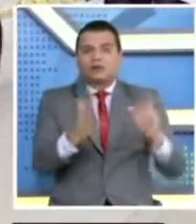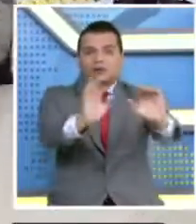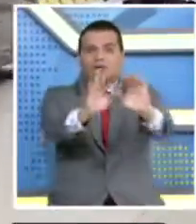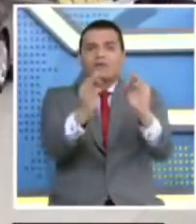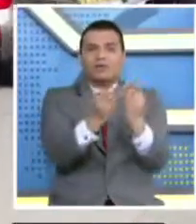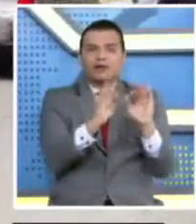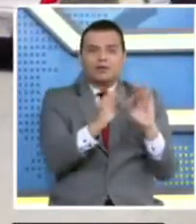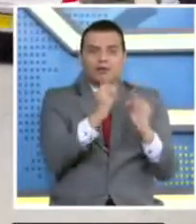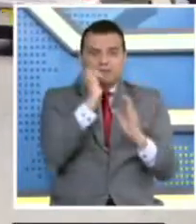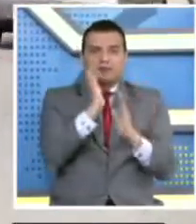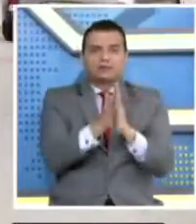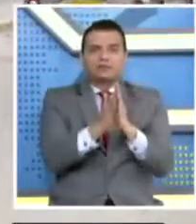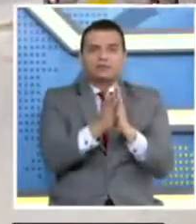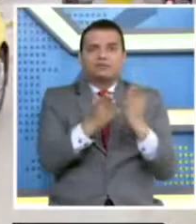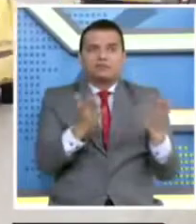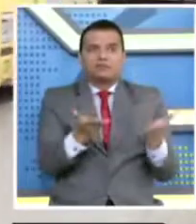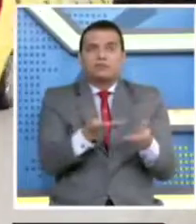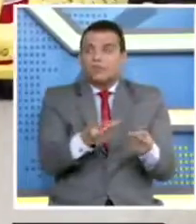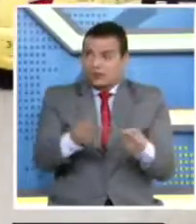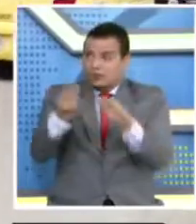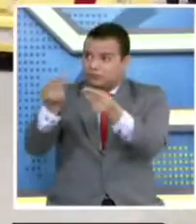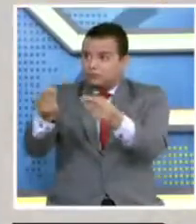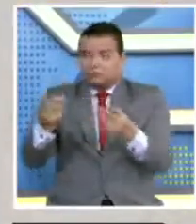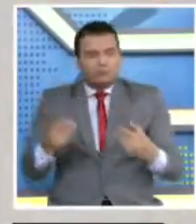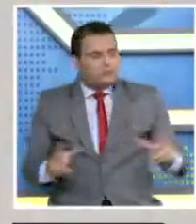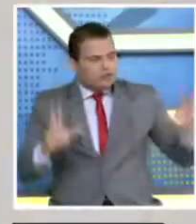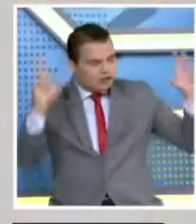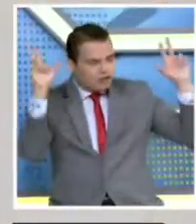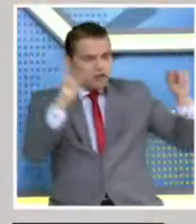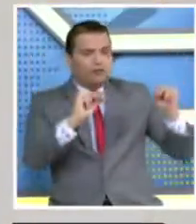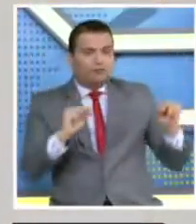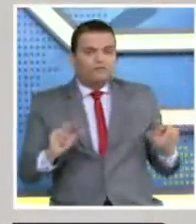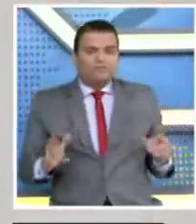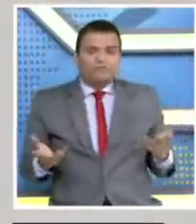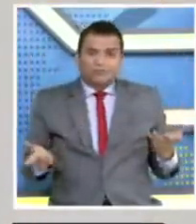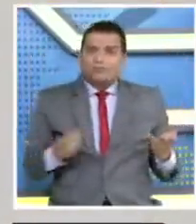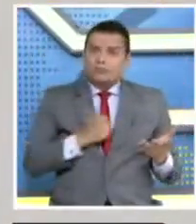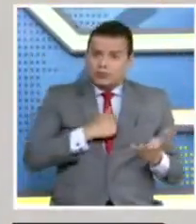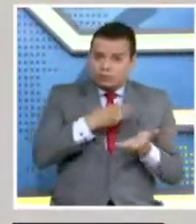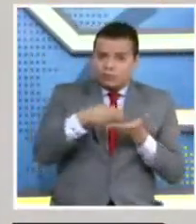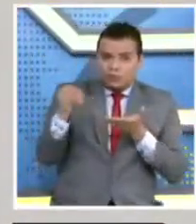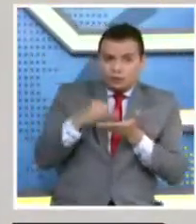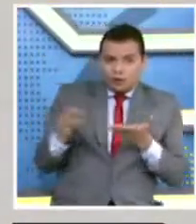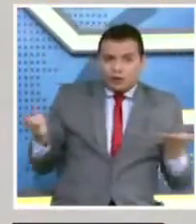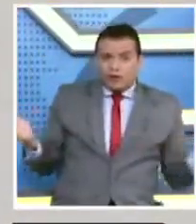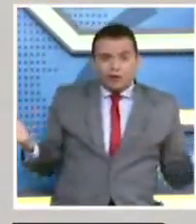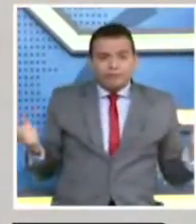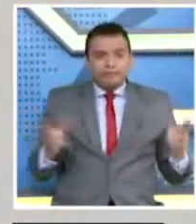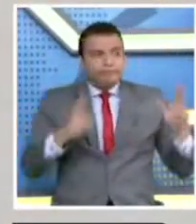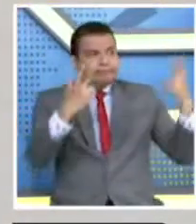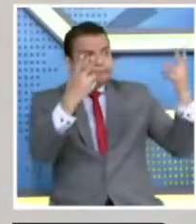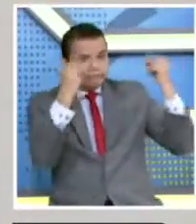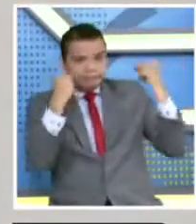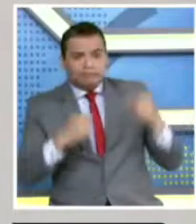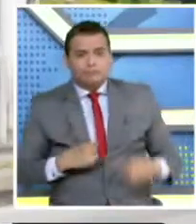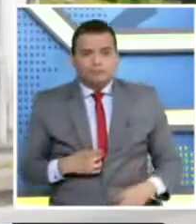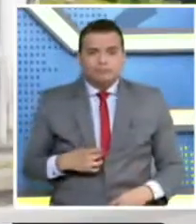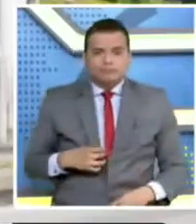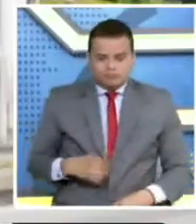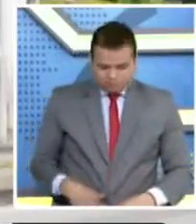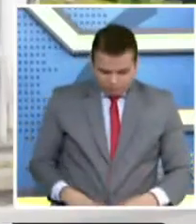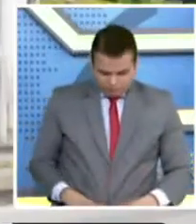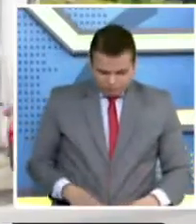reclusos denuncian que no les están recibiendo los medicamentos que ellos mismos han comprado con su dinero. Vengo acá a